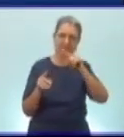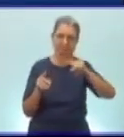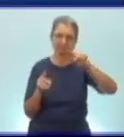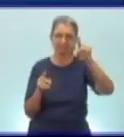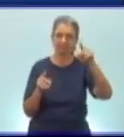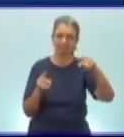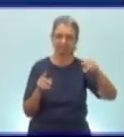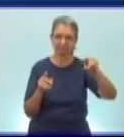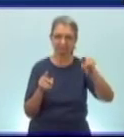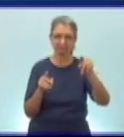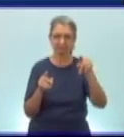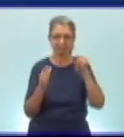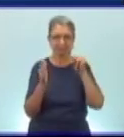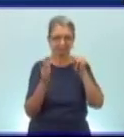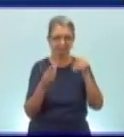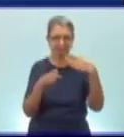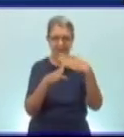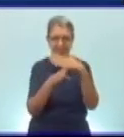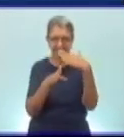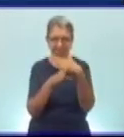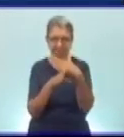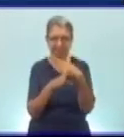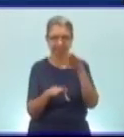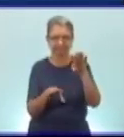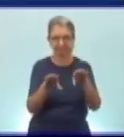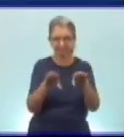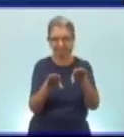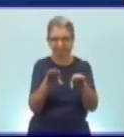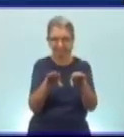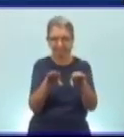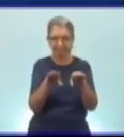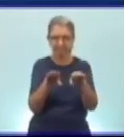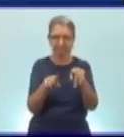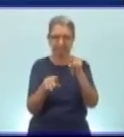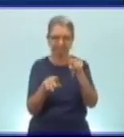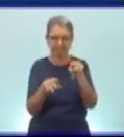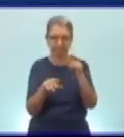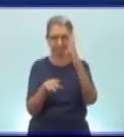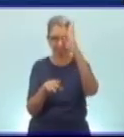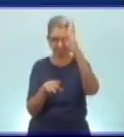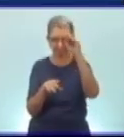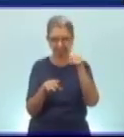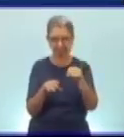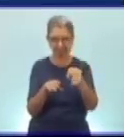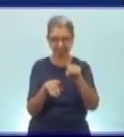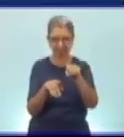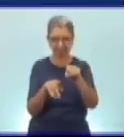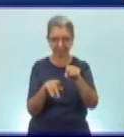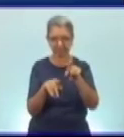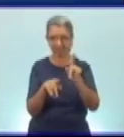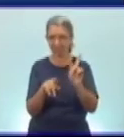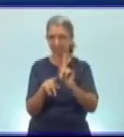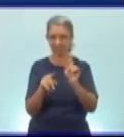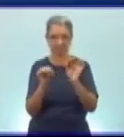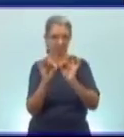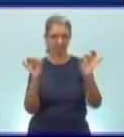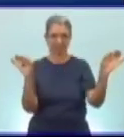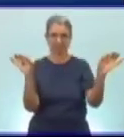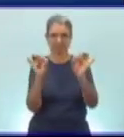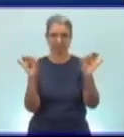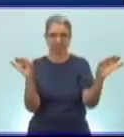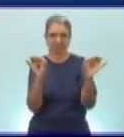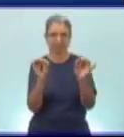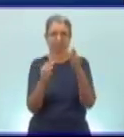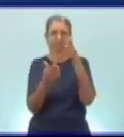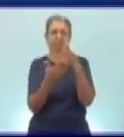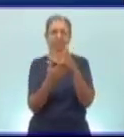al punto medio, al punto de equilibrio. Aquí la energía potencial elástica, como este resorte no está deformado, está en su punto de